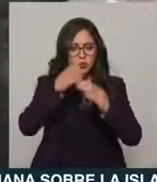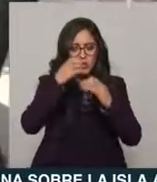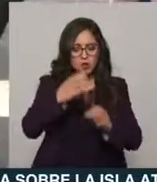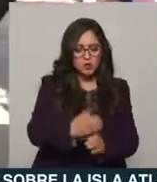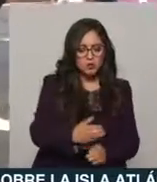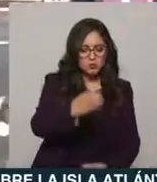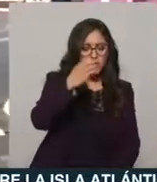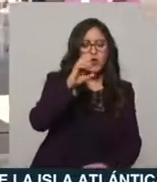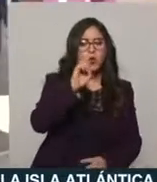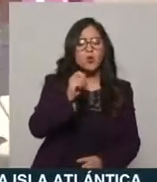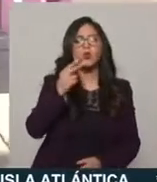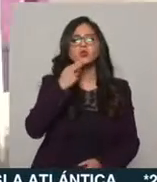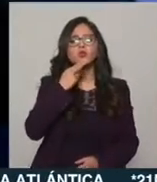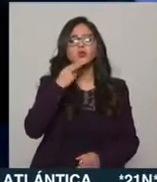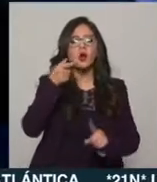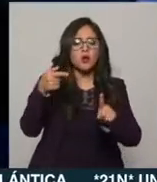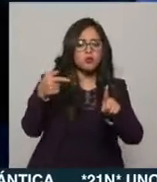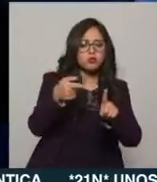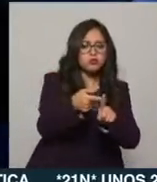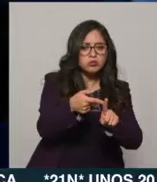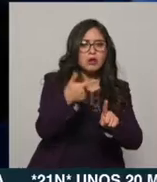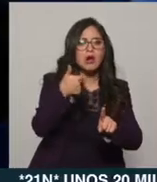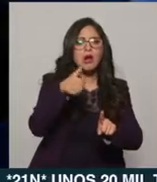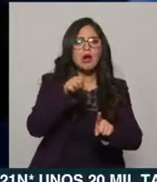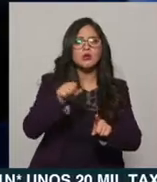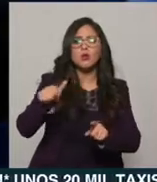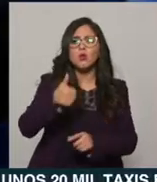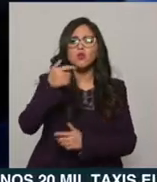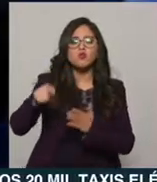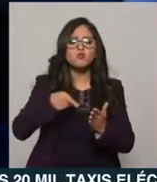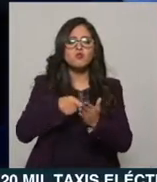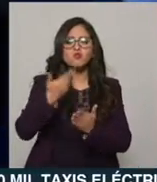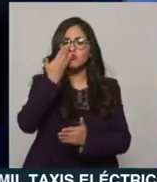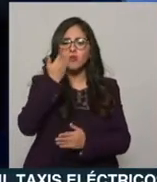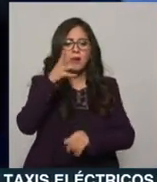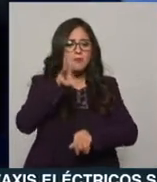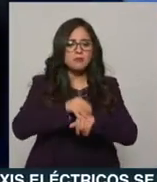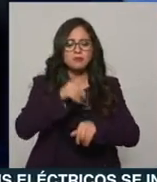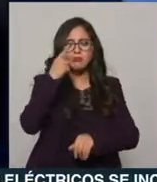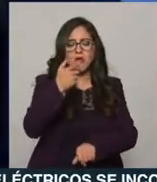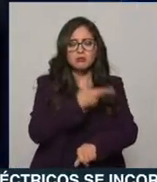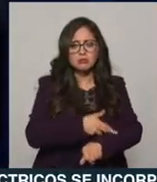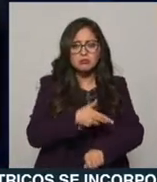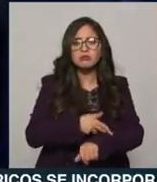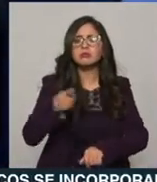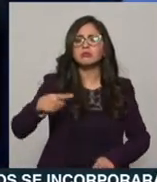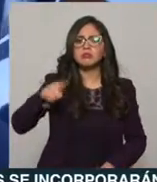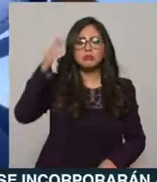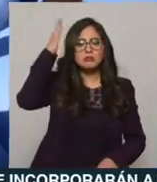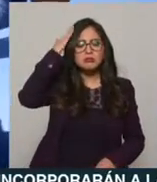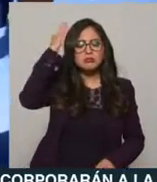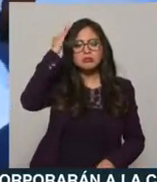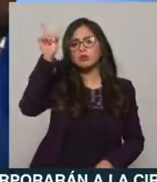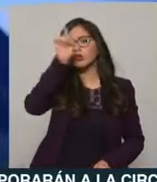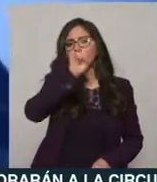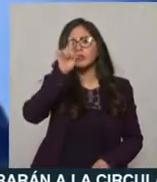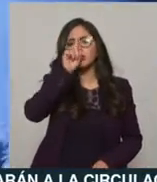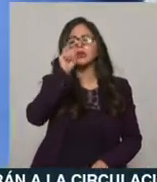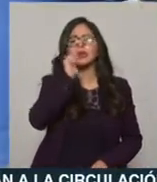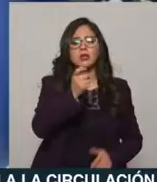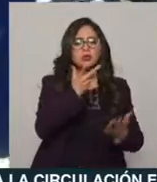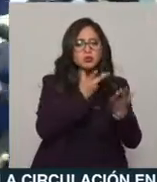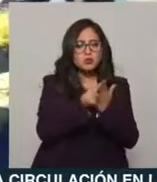compran combustible en estaciones clandestinas. Por lo anterior, las autoridades hacen recomendaciones básicas: dar